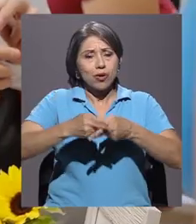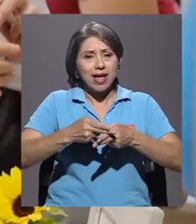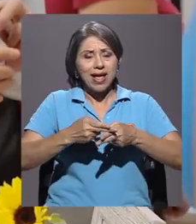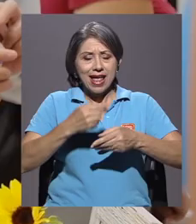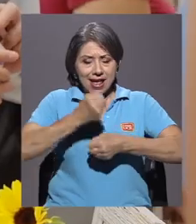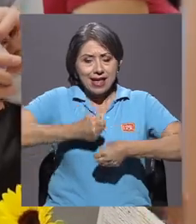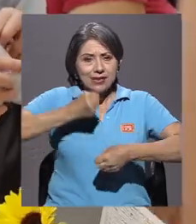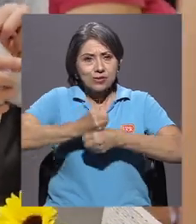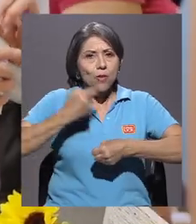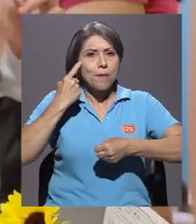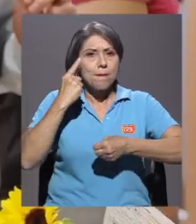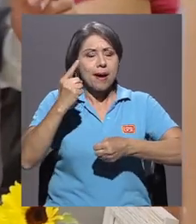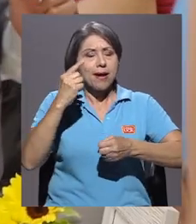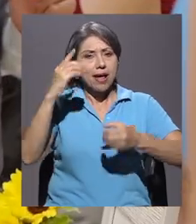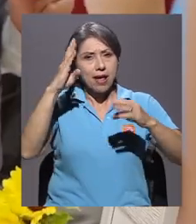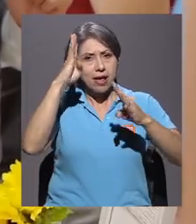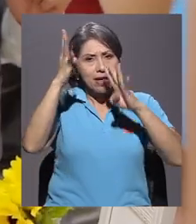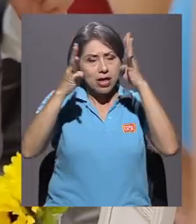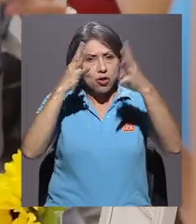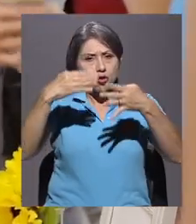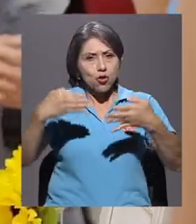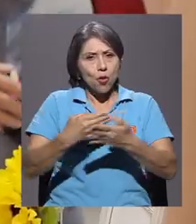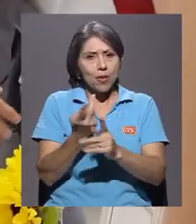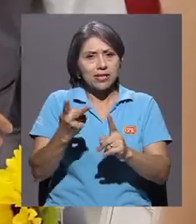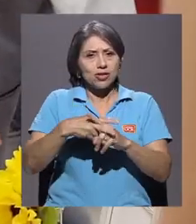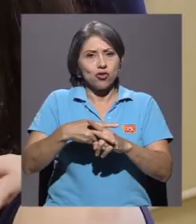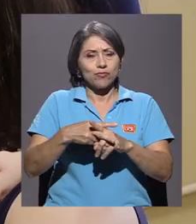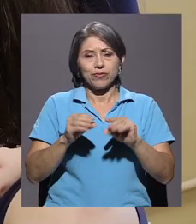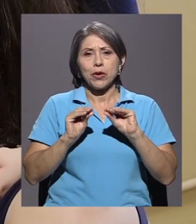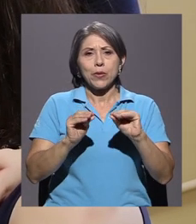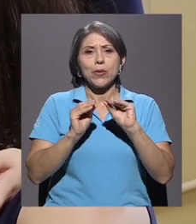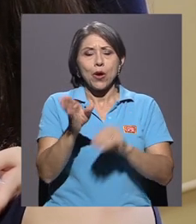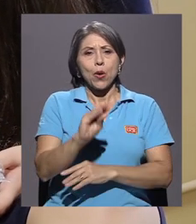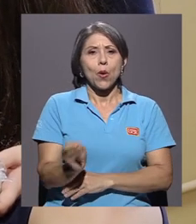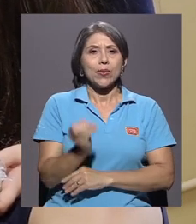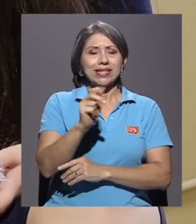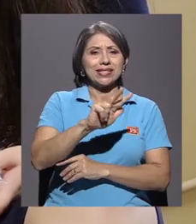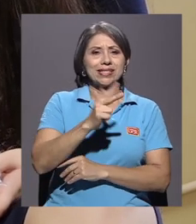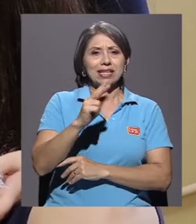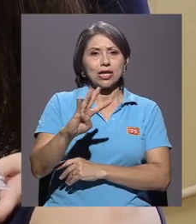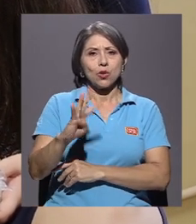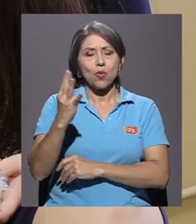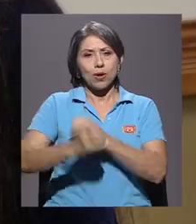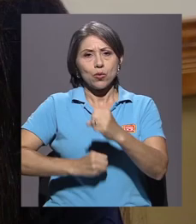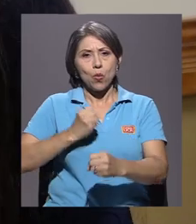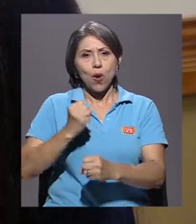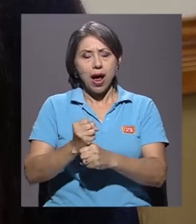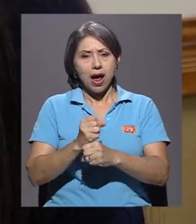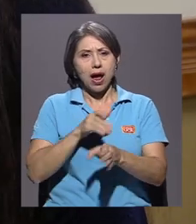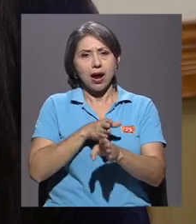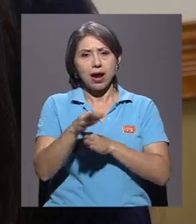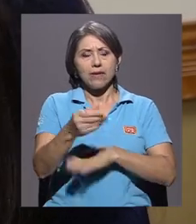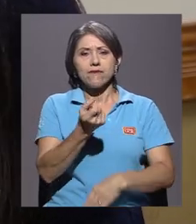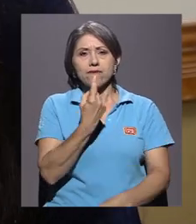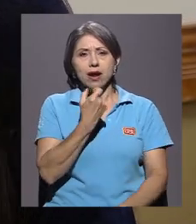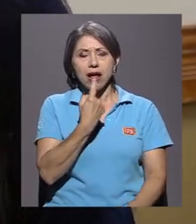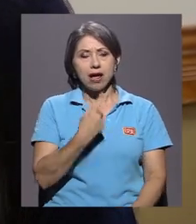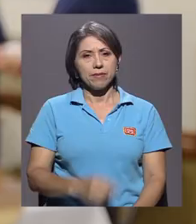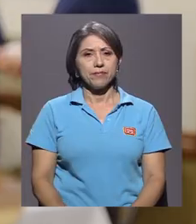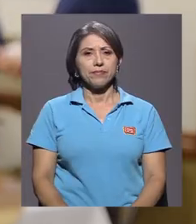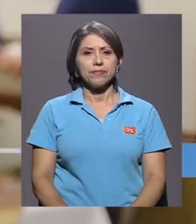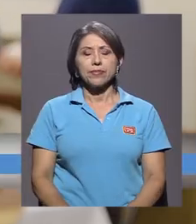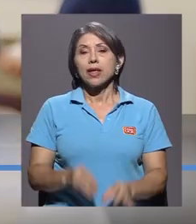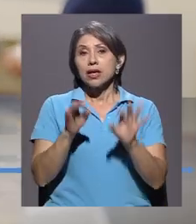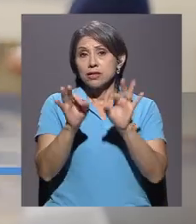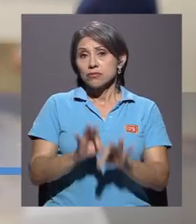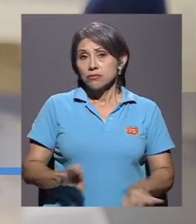la Innovación, el cual se imparte a los jóvenes de tercer y cuarto año de la carrera de farmacia. Es muy importante